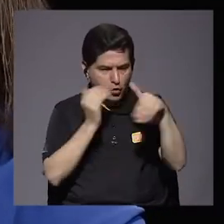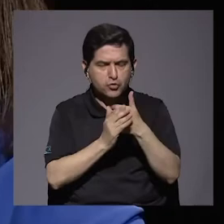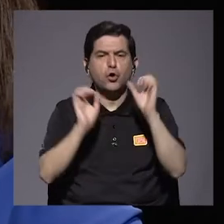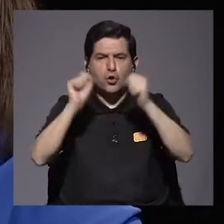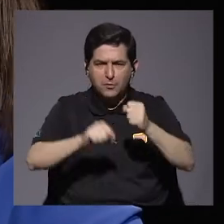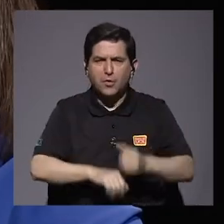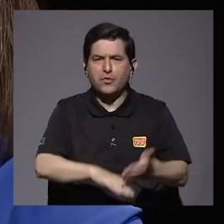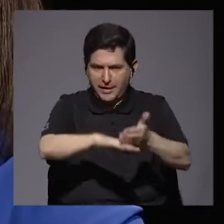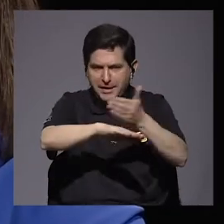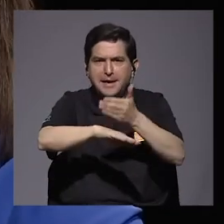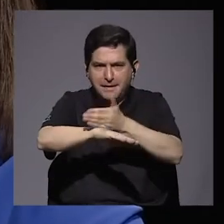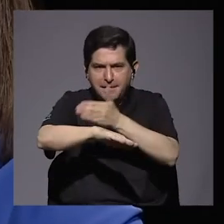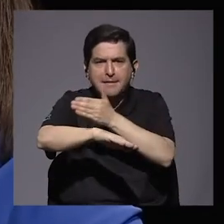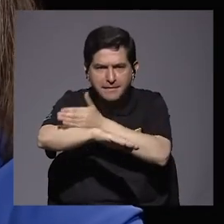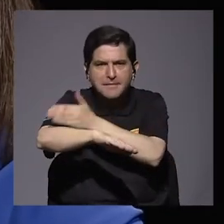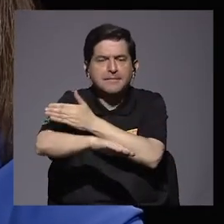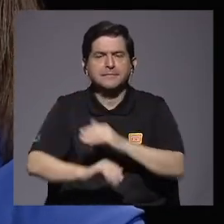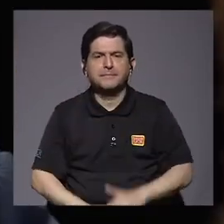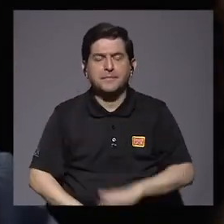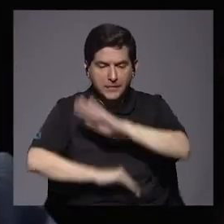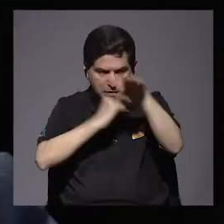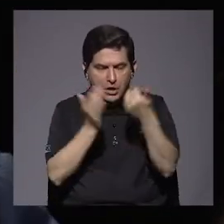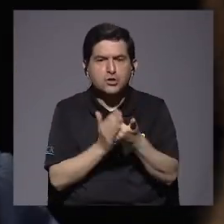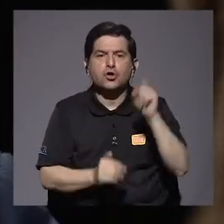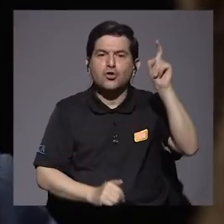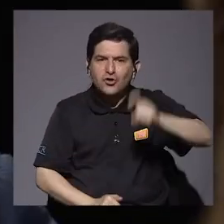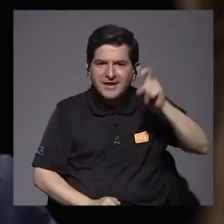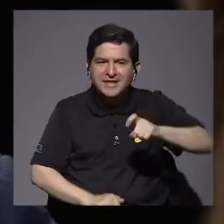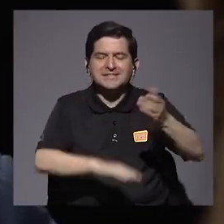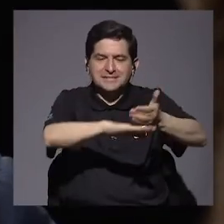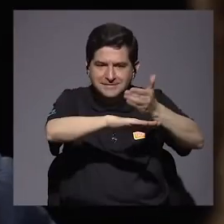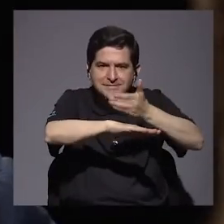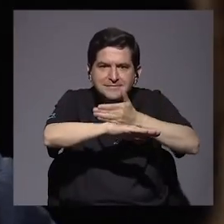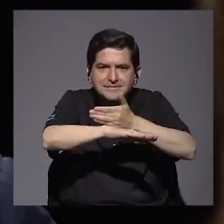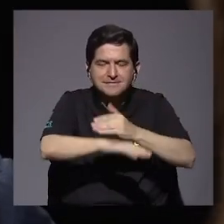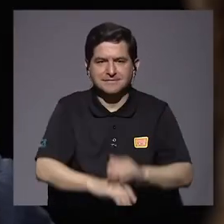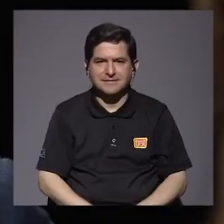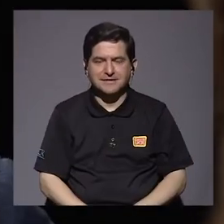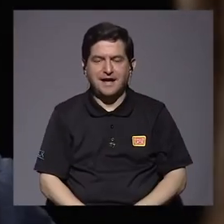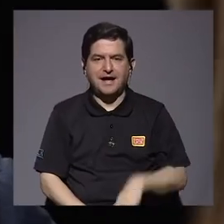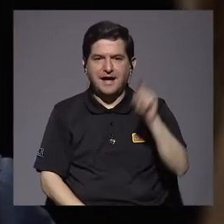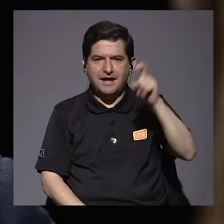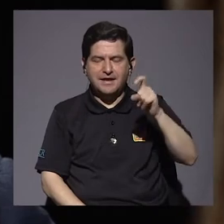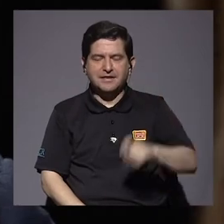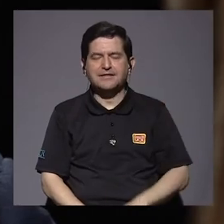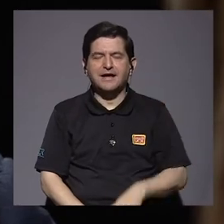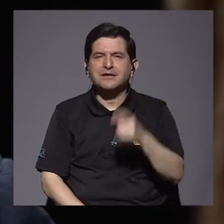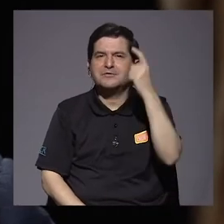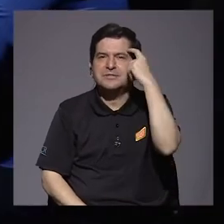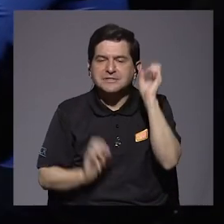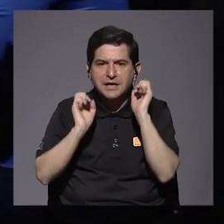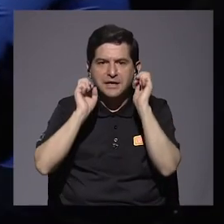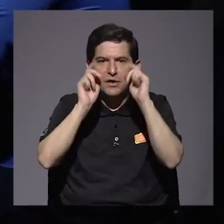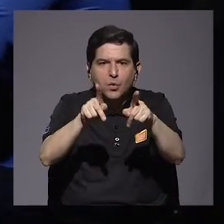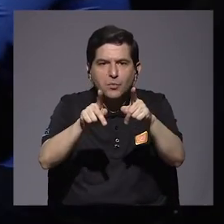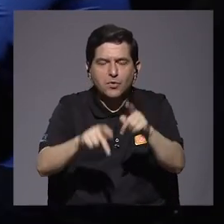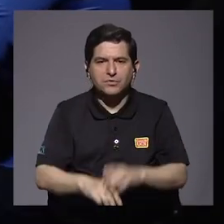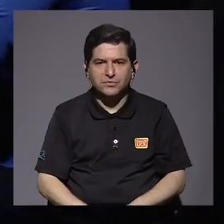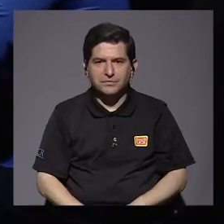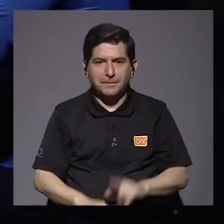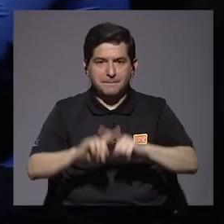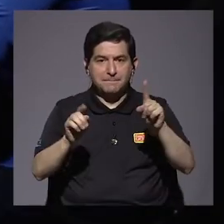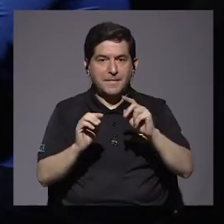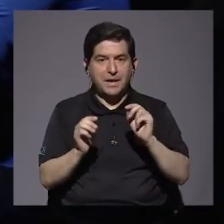es perfectible, todo se puede mejorar, todo se debe mejorar, debemos tomar sentido de la oportunidad, pero